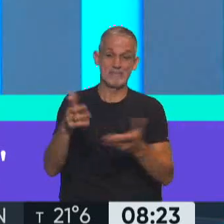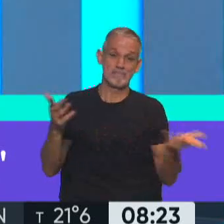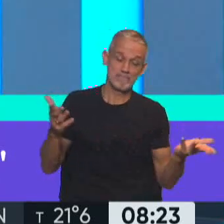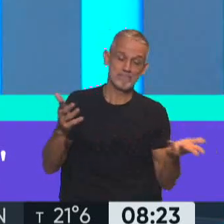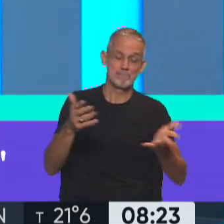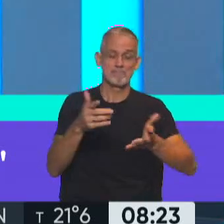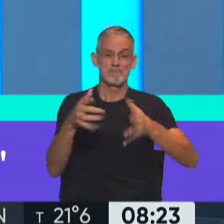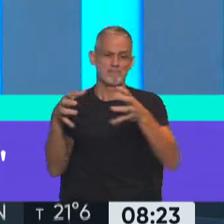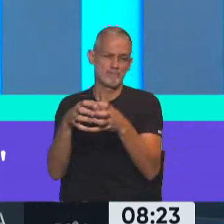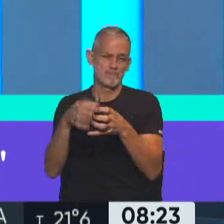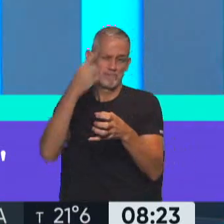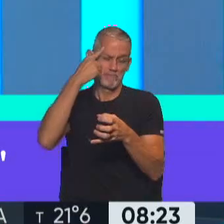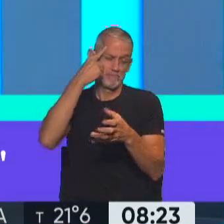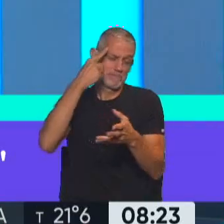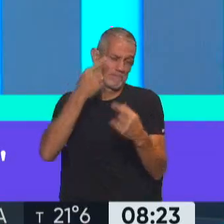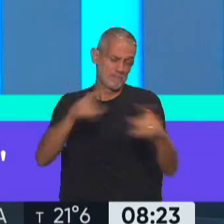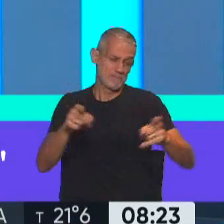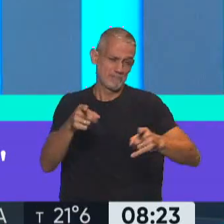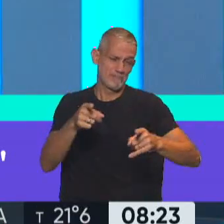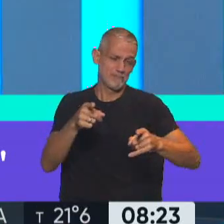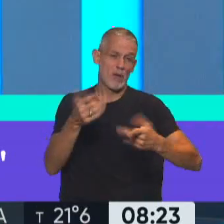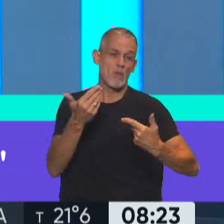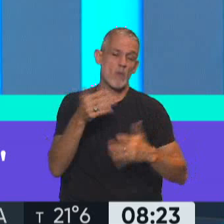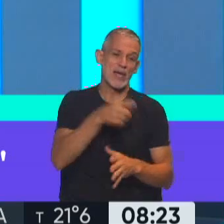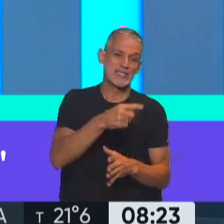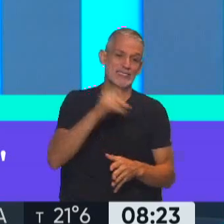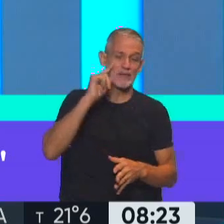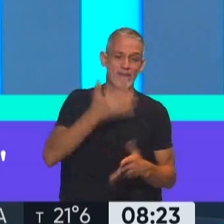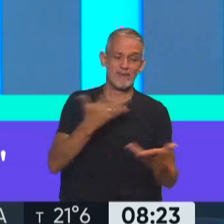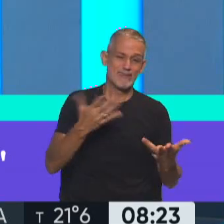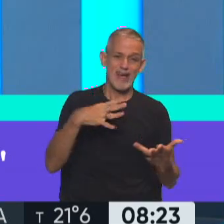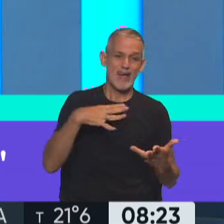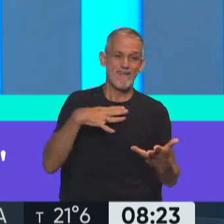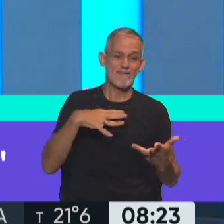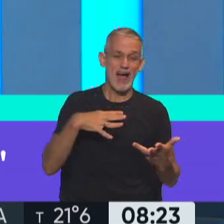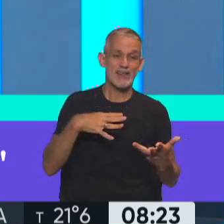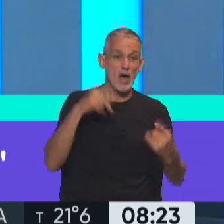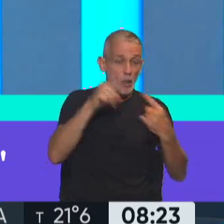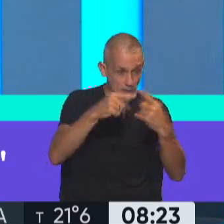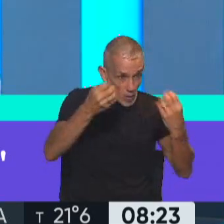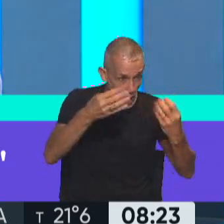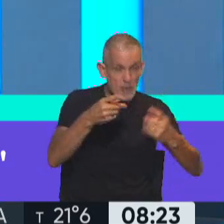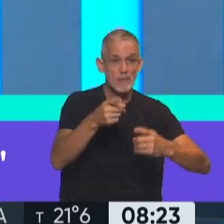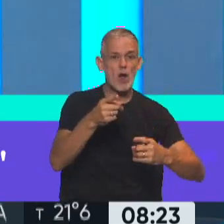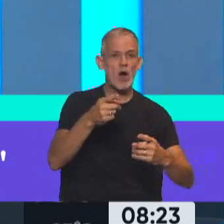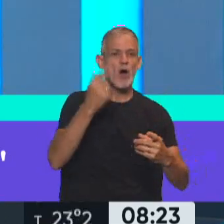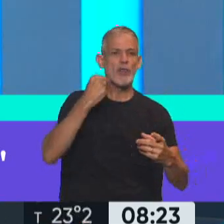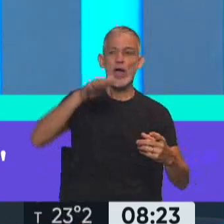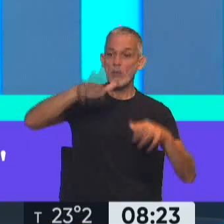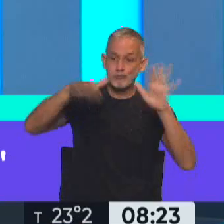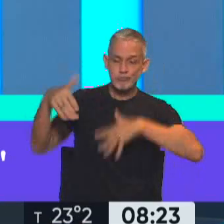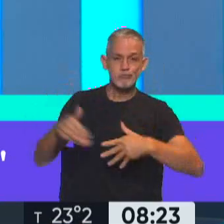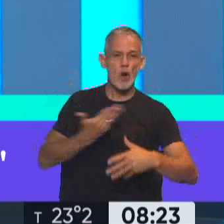quizás haya quedado, digamos, a mitad de camino en su intención, pero el día que convoca a